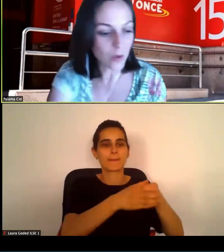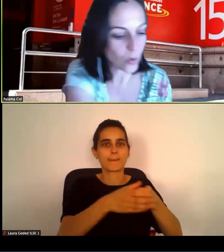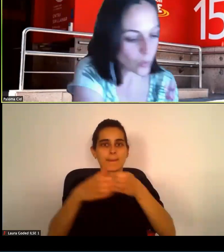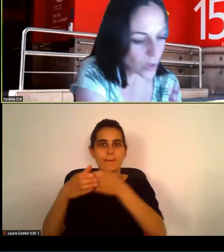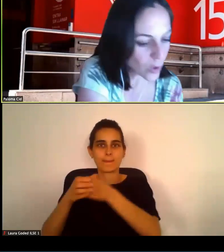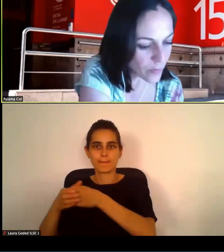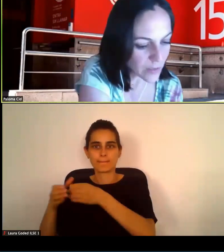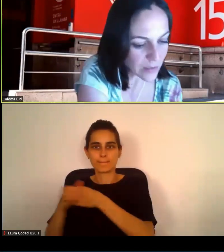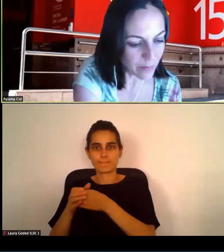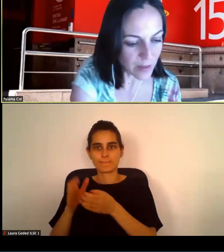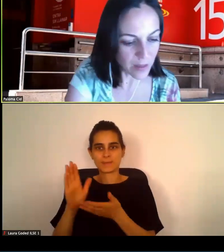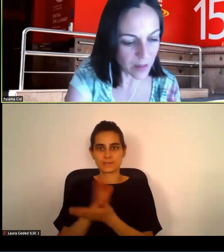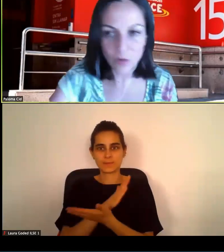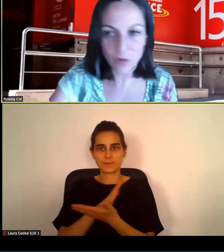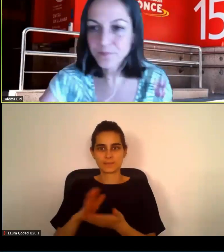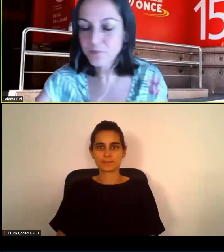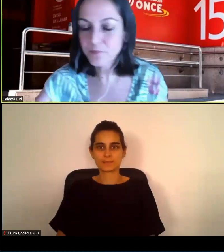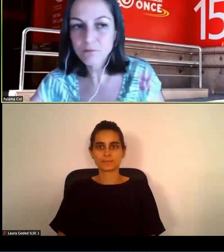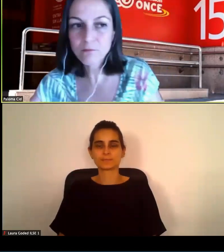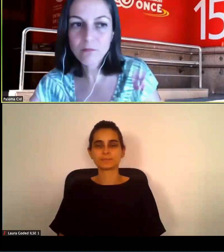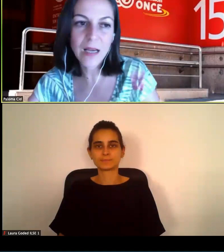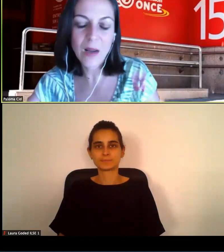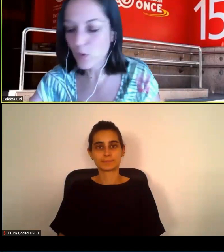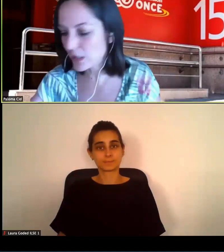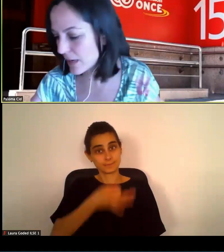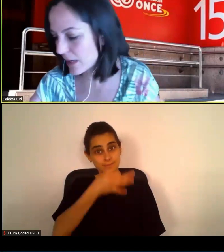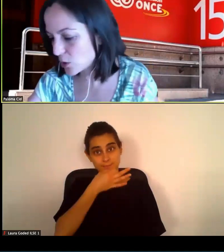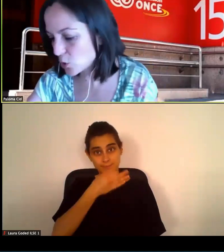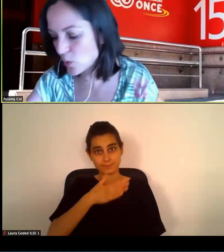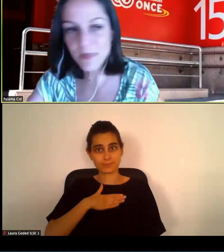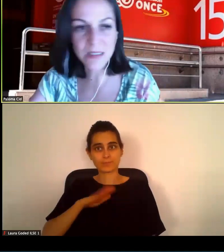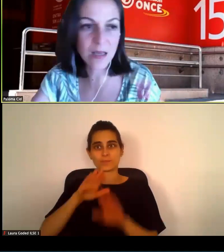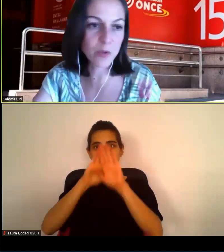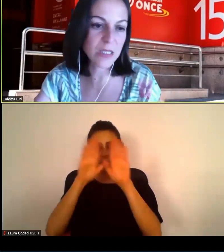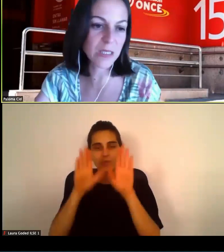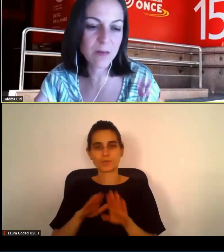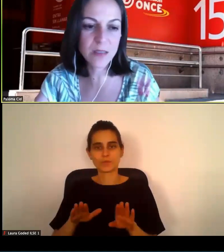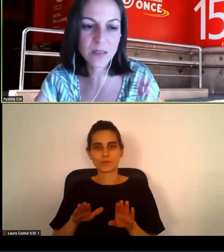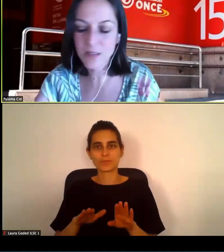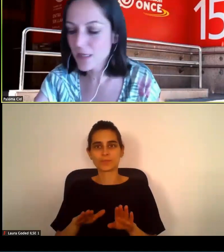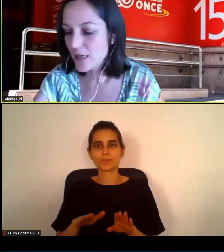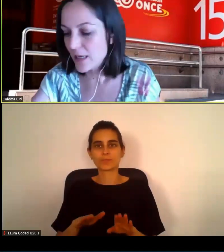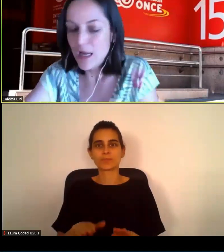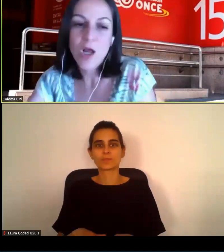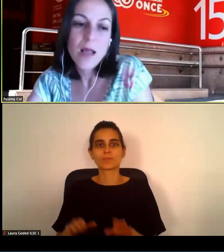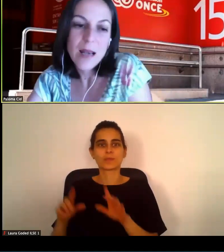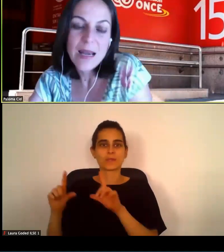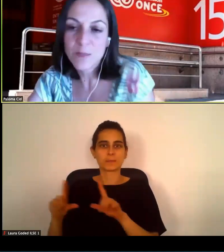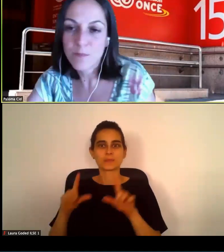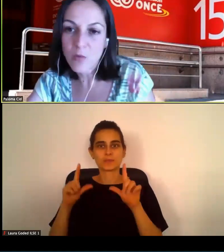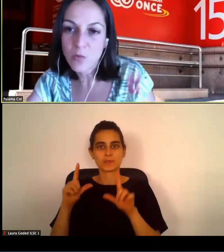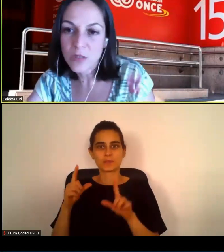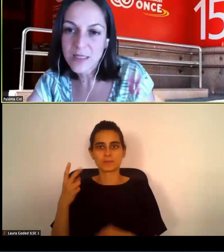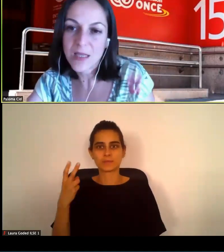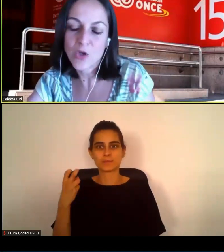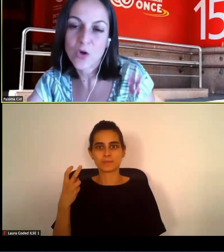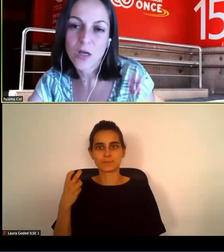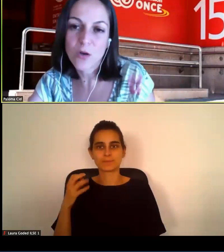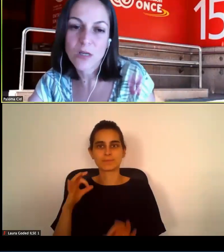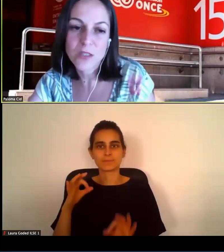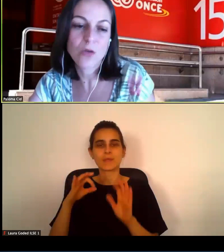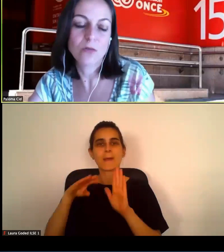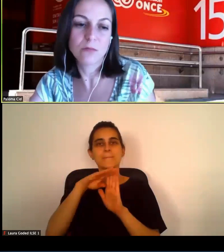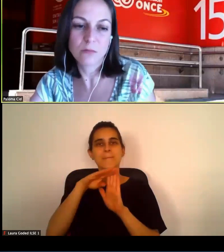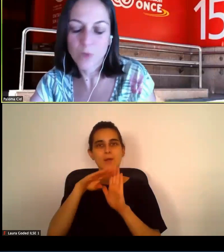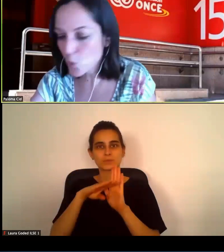Para concluir con mi intervención, las dos últimas diapositivas, las pautas que yo creo